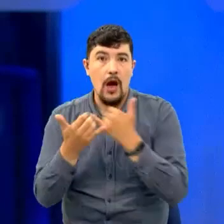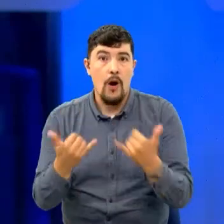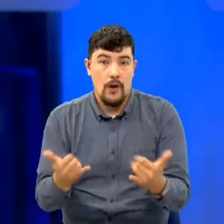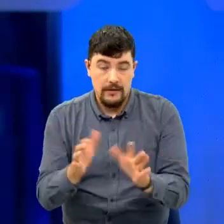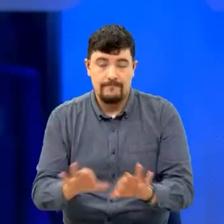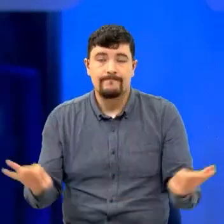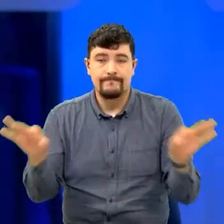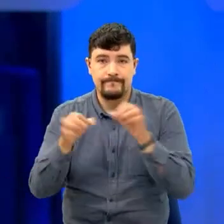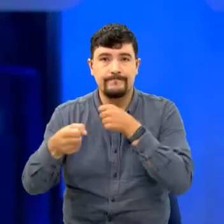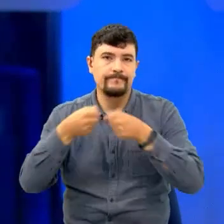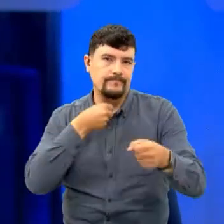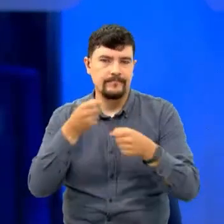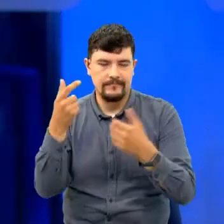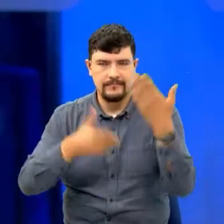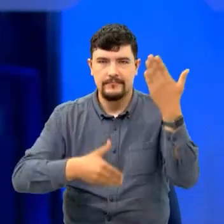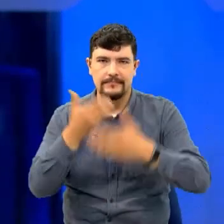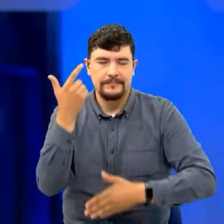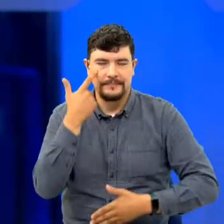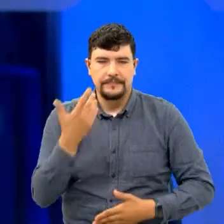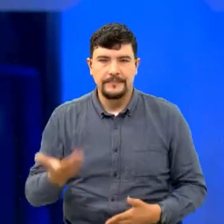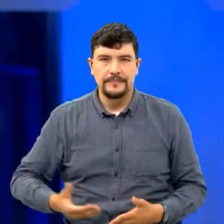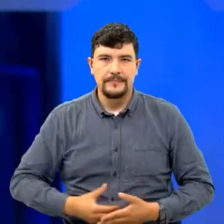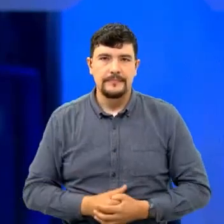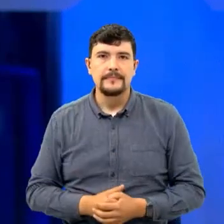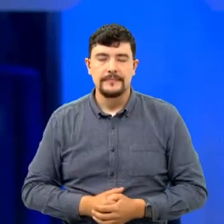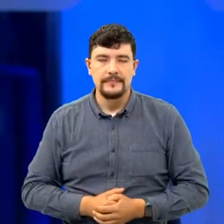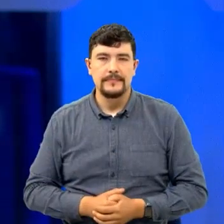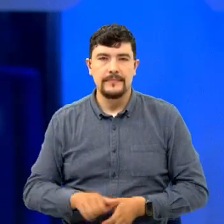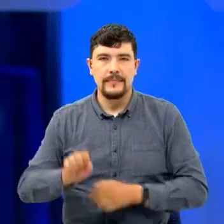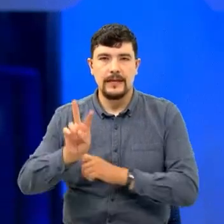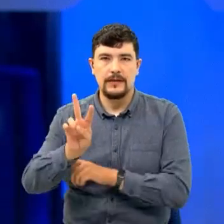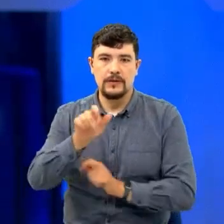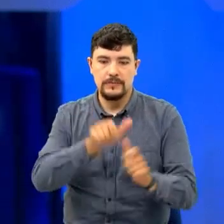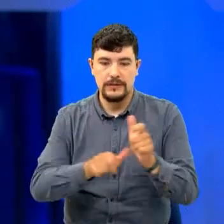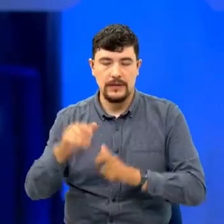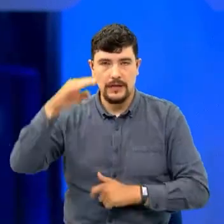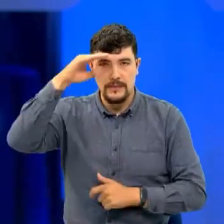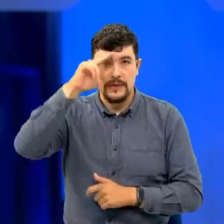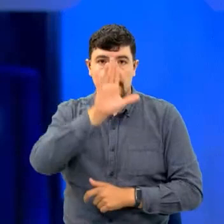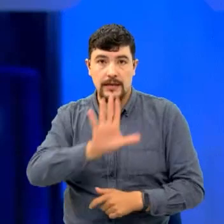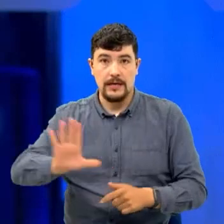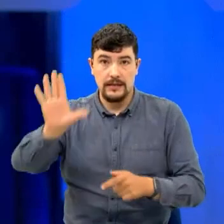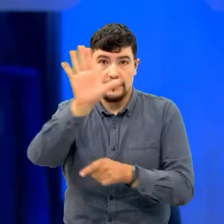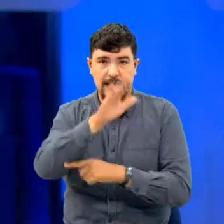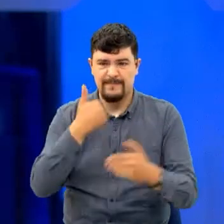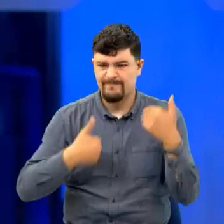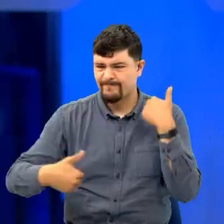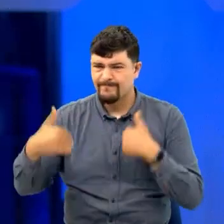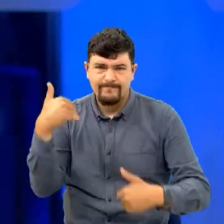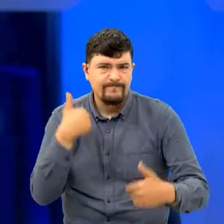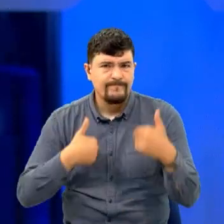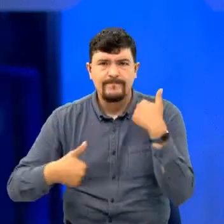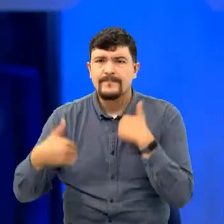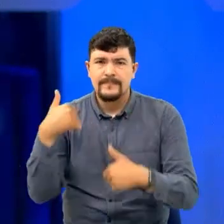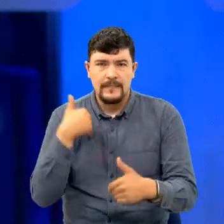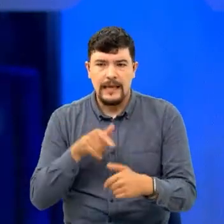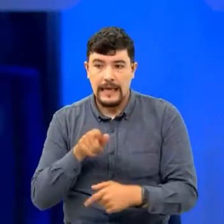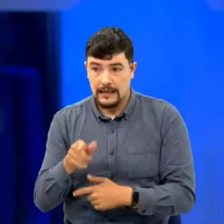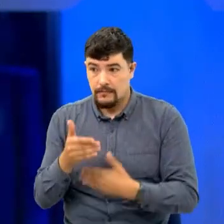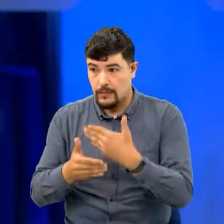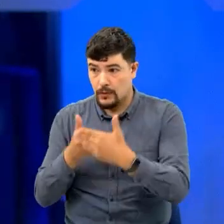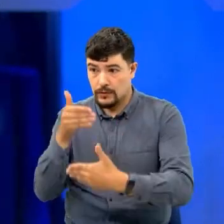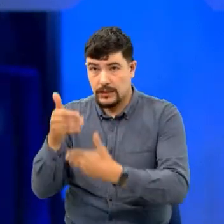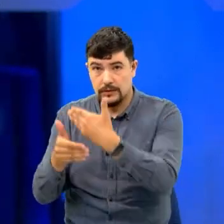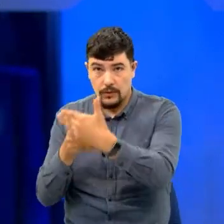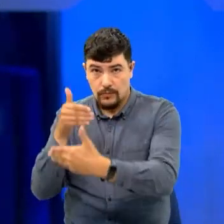noticia aquí en la región. Y comenzamos contándoles que dos policías resultaron heridos en un operativo de captura a un par de